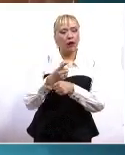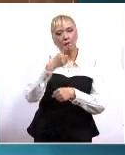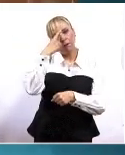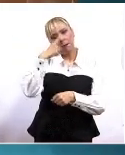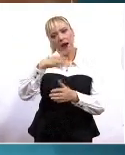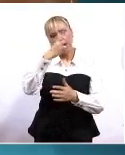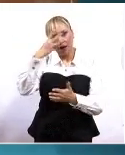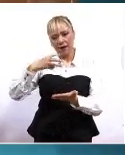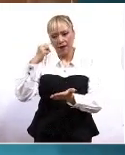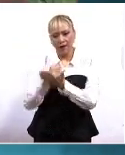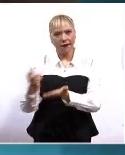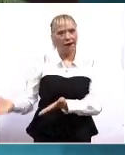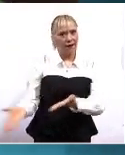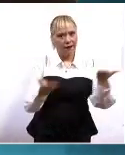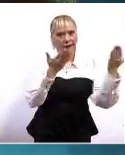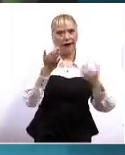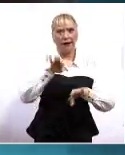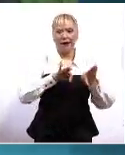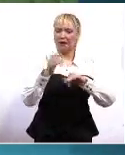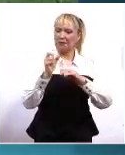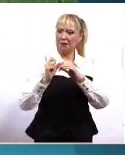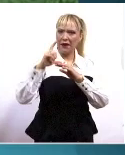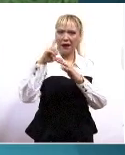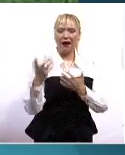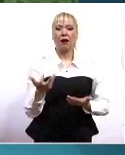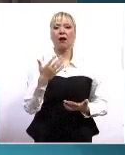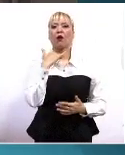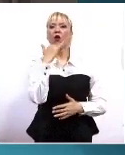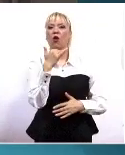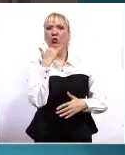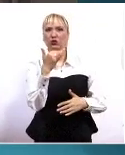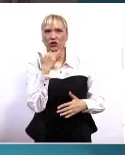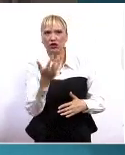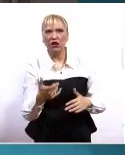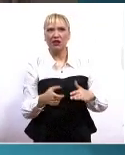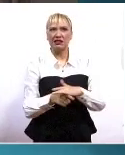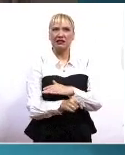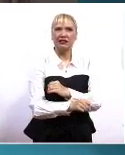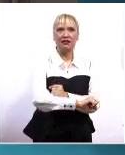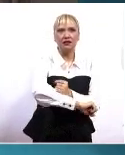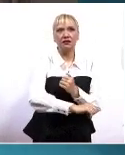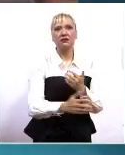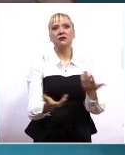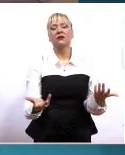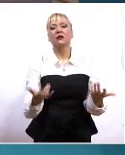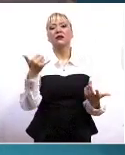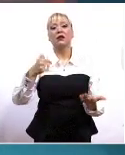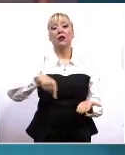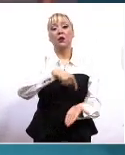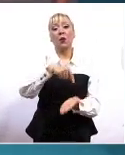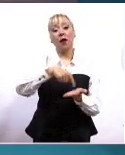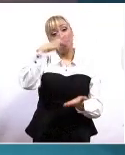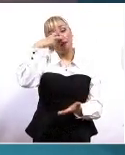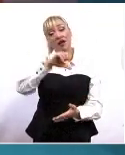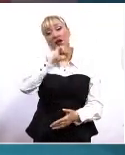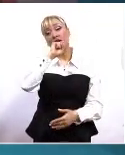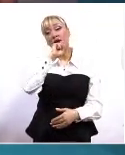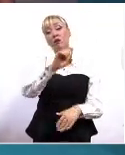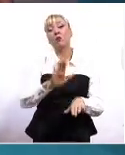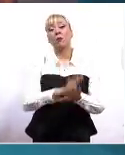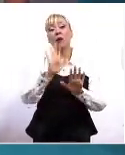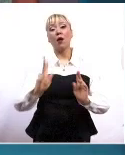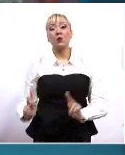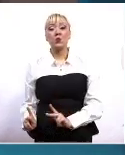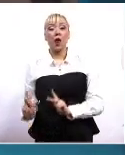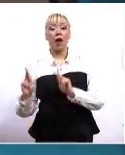legal, corrupción y, por si fuera poco, la ubicación geográfica hace de México el lugar